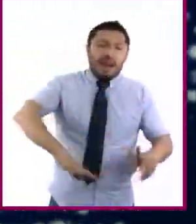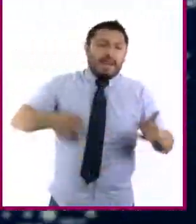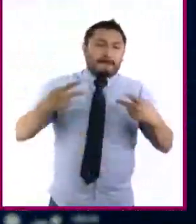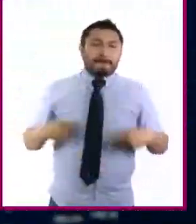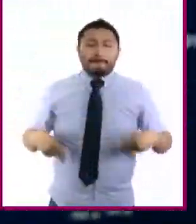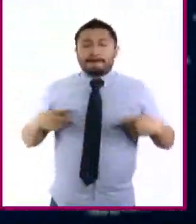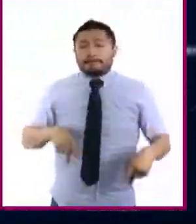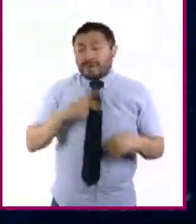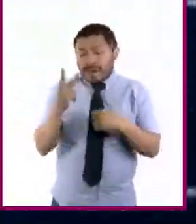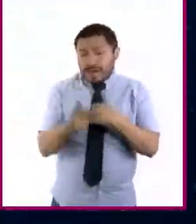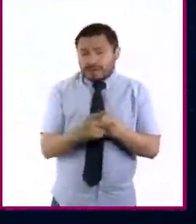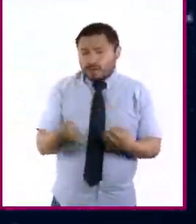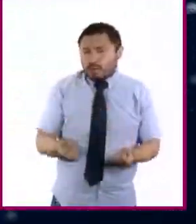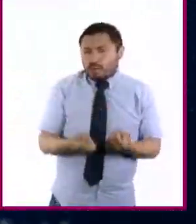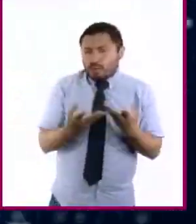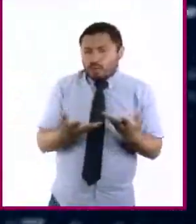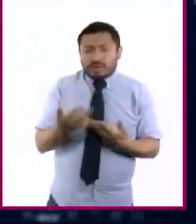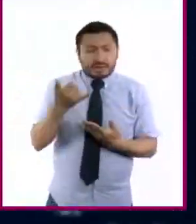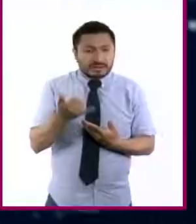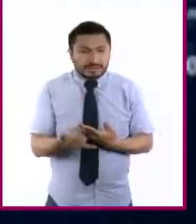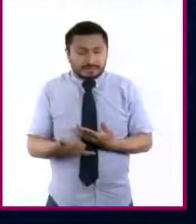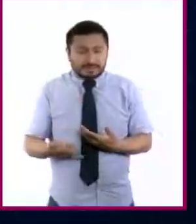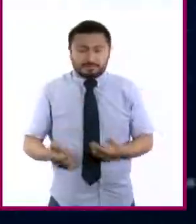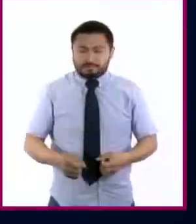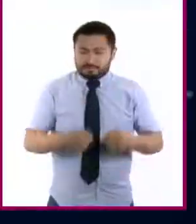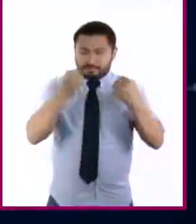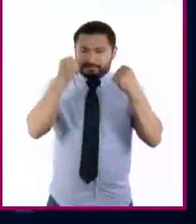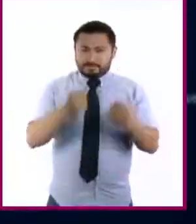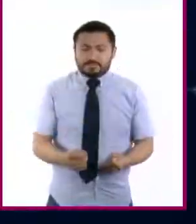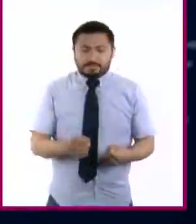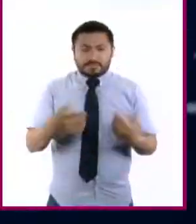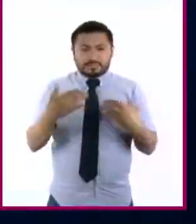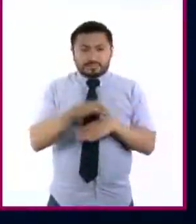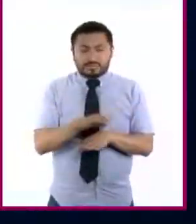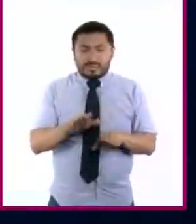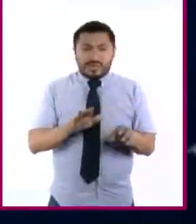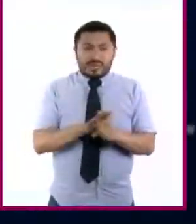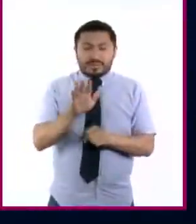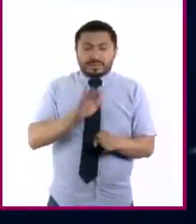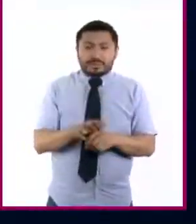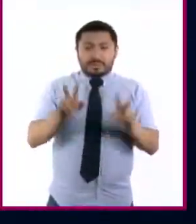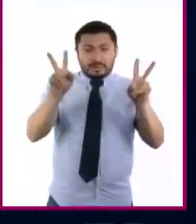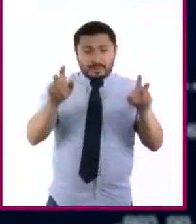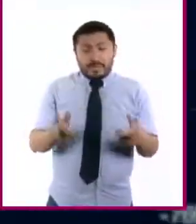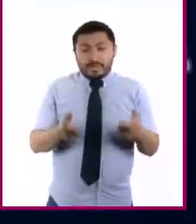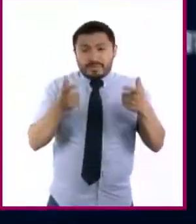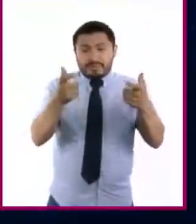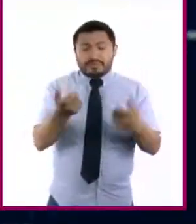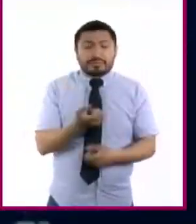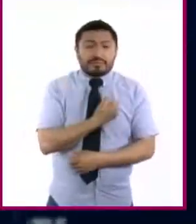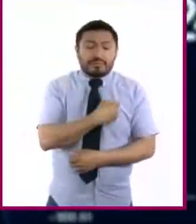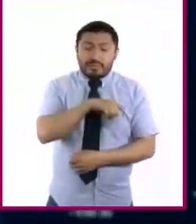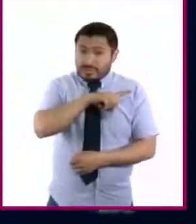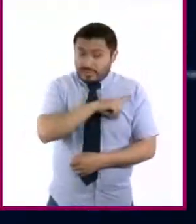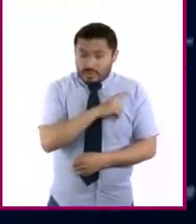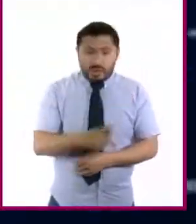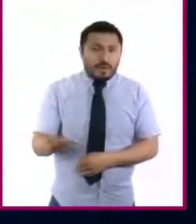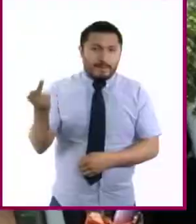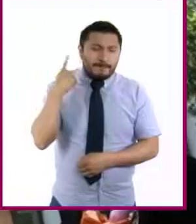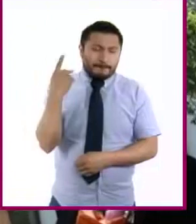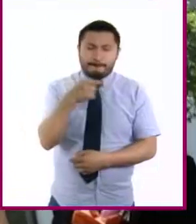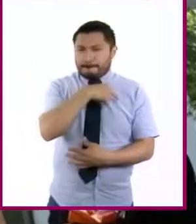y tener certeza en cuanto a las tendencias en economía, salud, política,